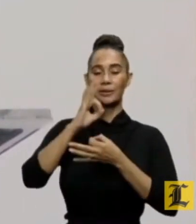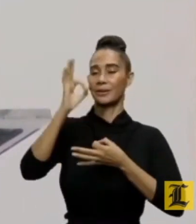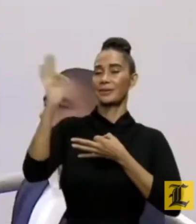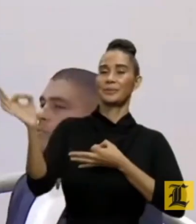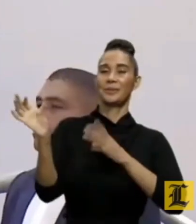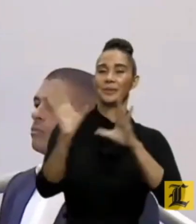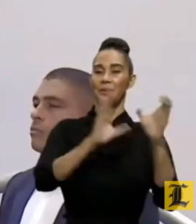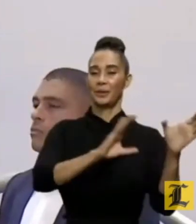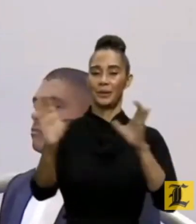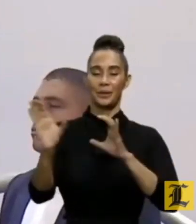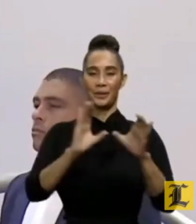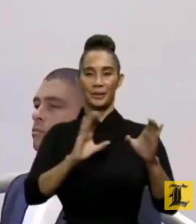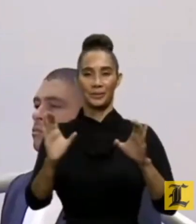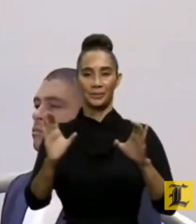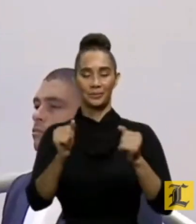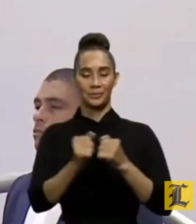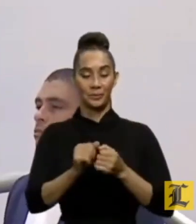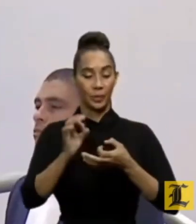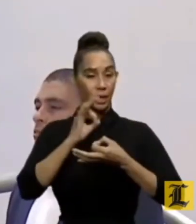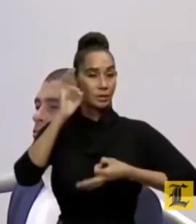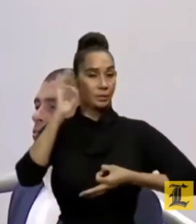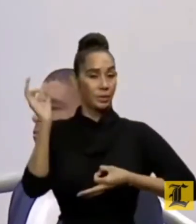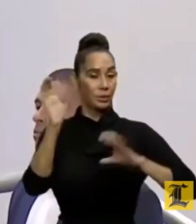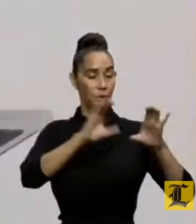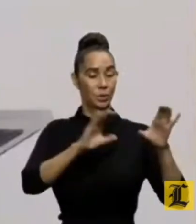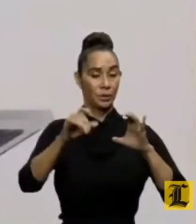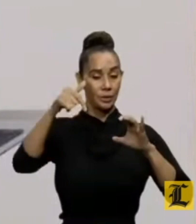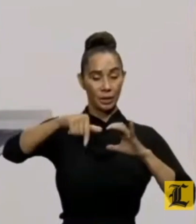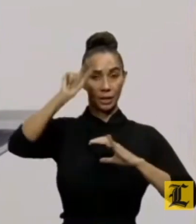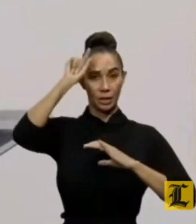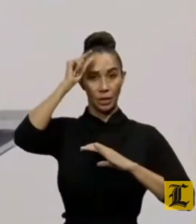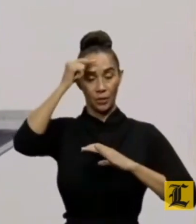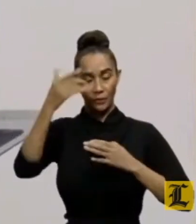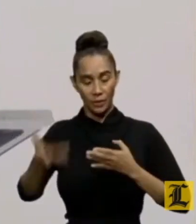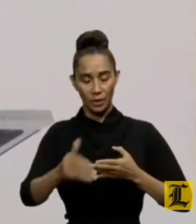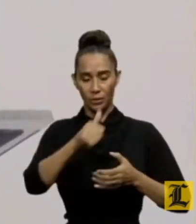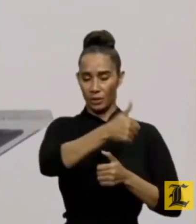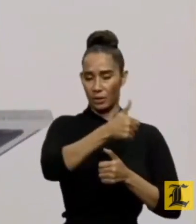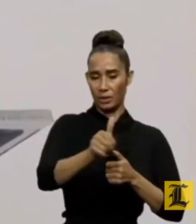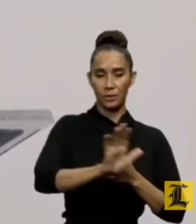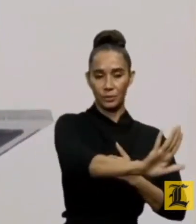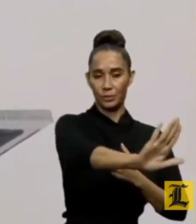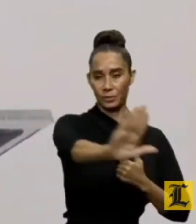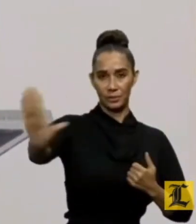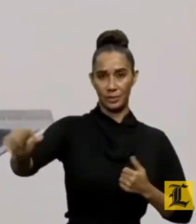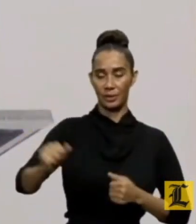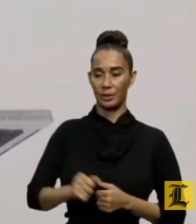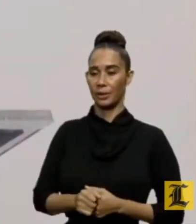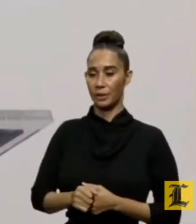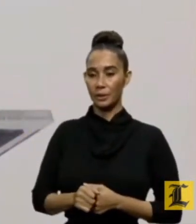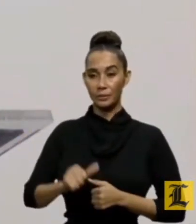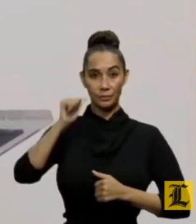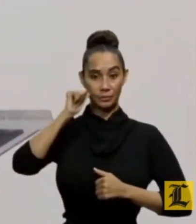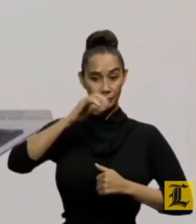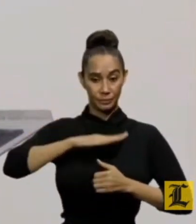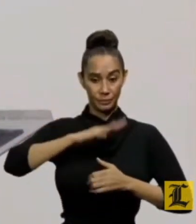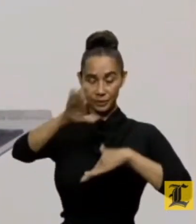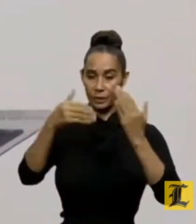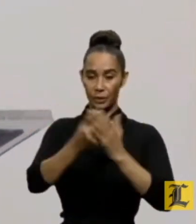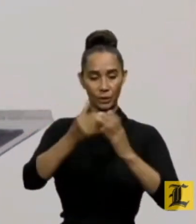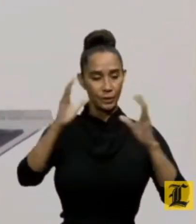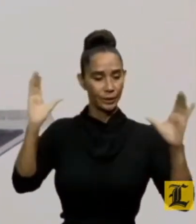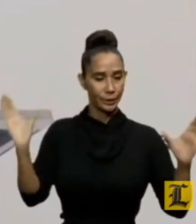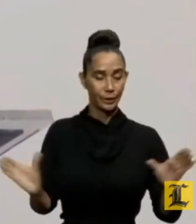de Navidad. El espíritu de Navidad del gobierno, el espíritu de Navidad de cada uno de ustedes. Y señores, todo esto